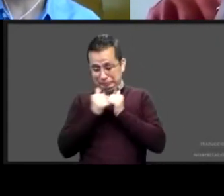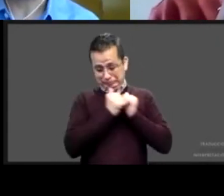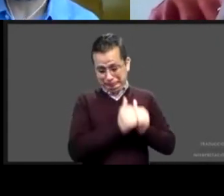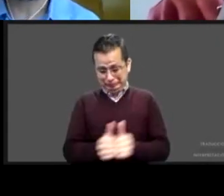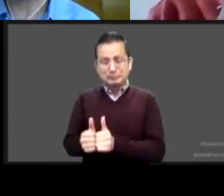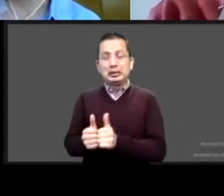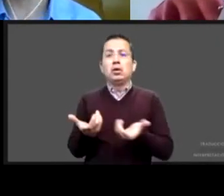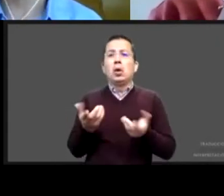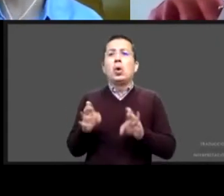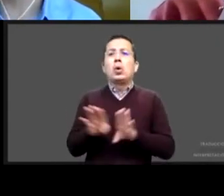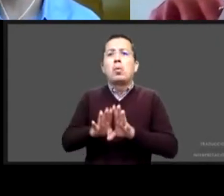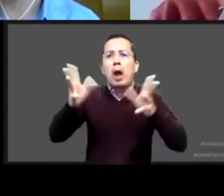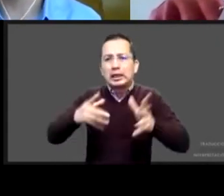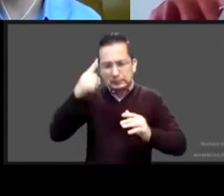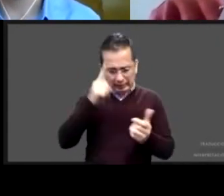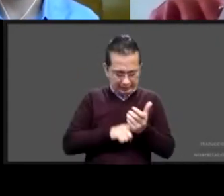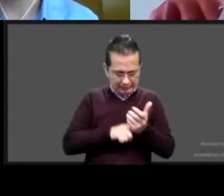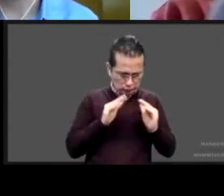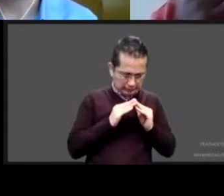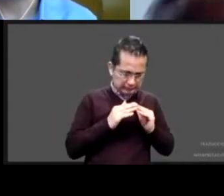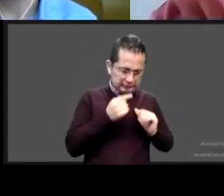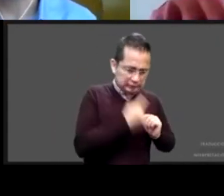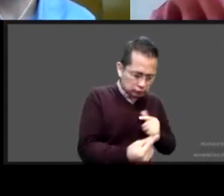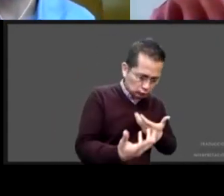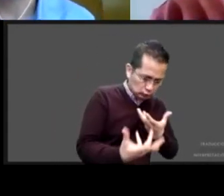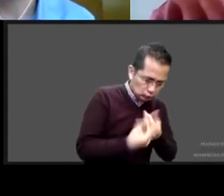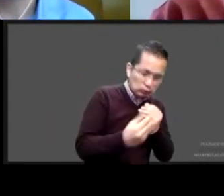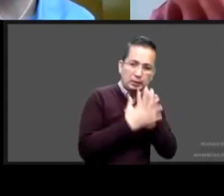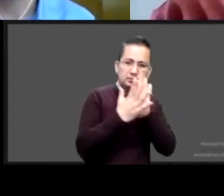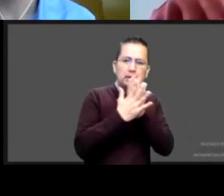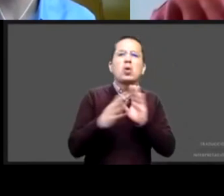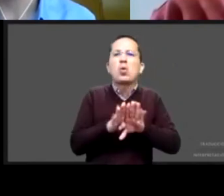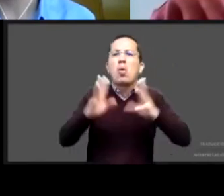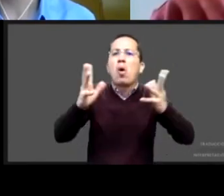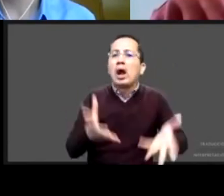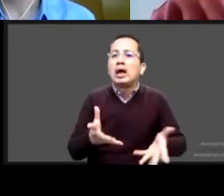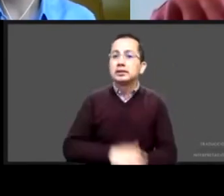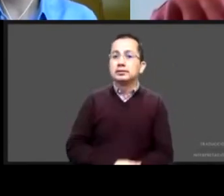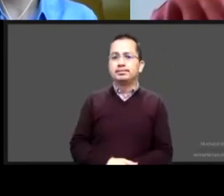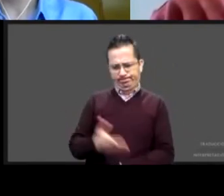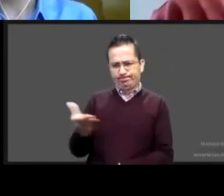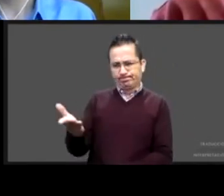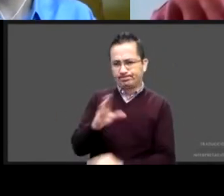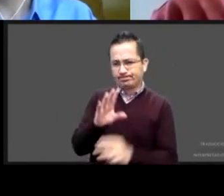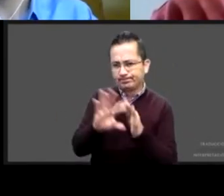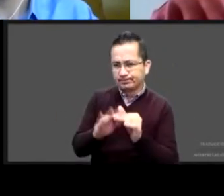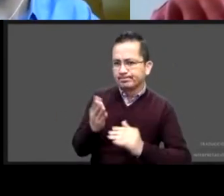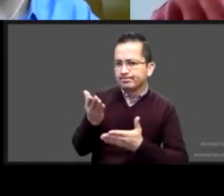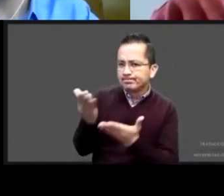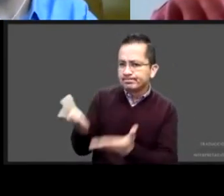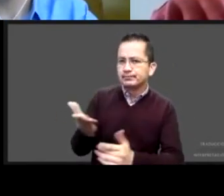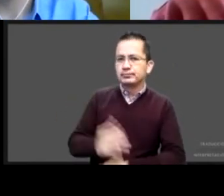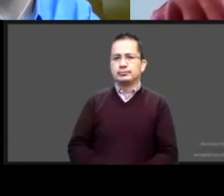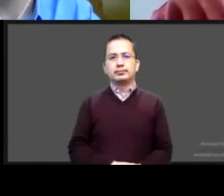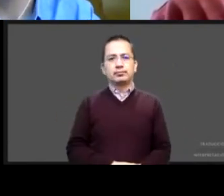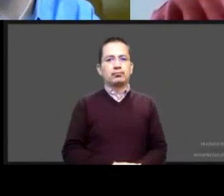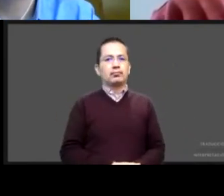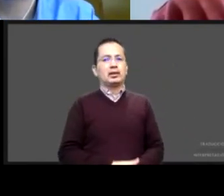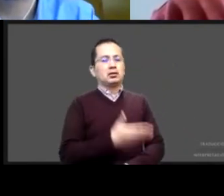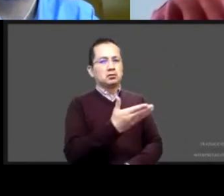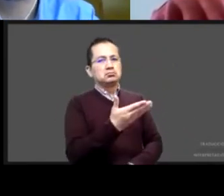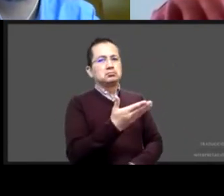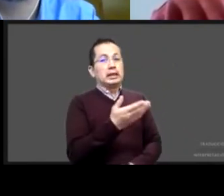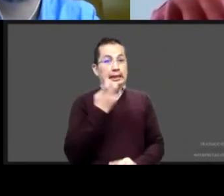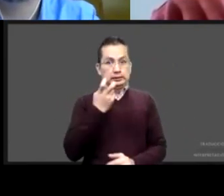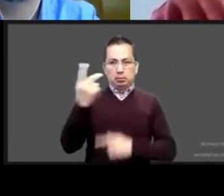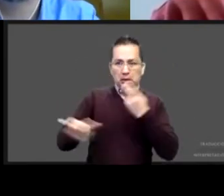adolescente adentro de los hogares? Adelante, Frino, muchas gracias. Pues qué bueno que esa es la pregunta y el comentario, porque una parte muy